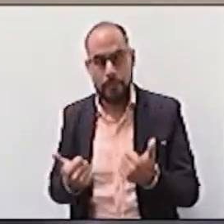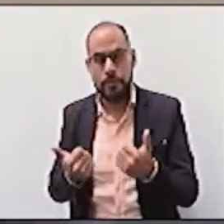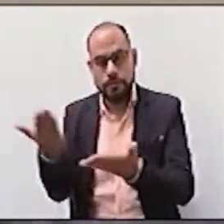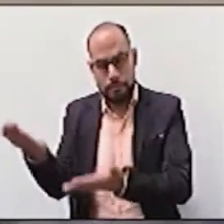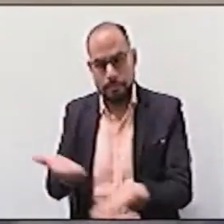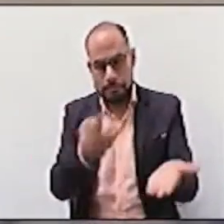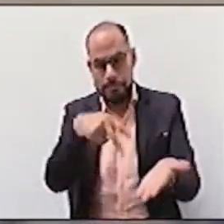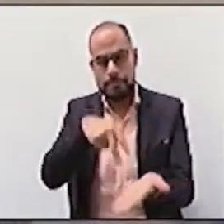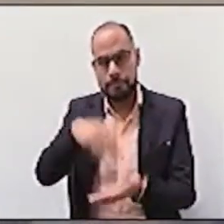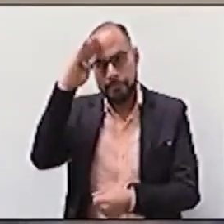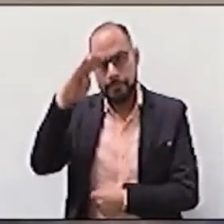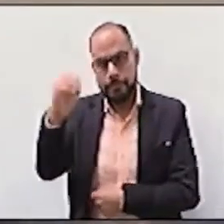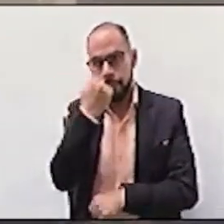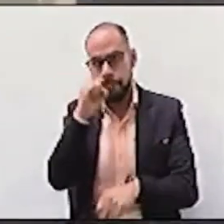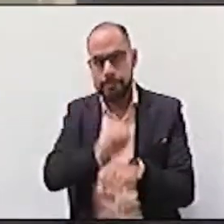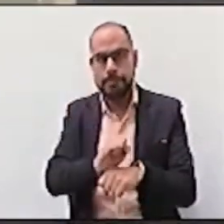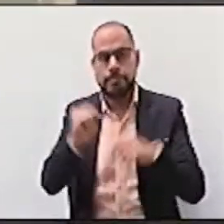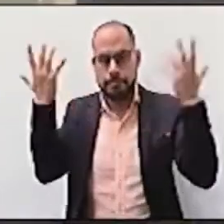secretario.